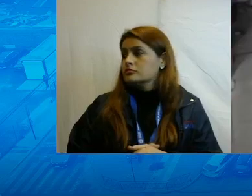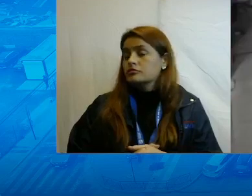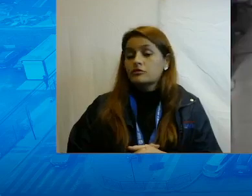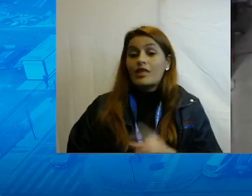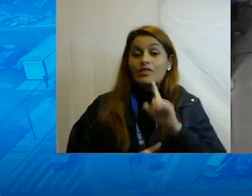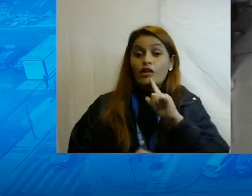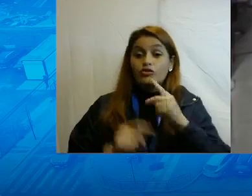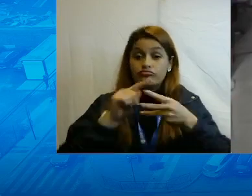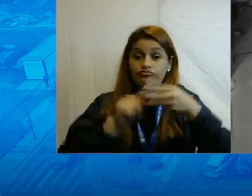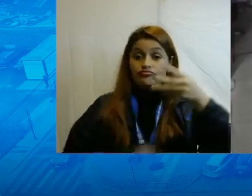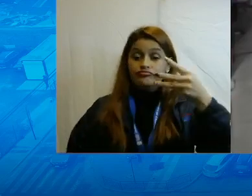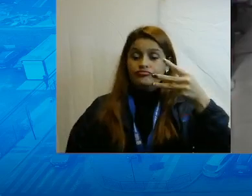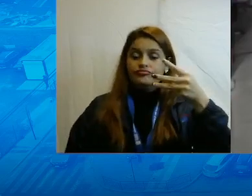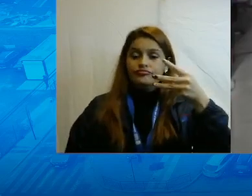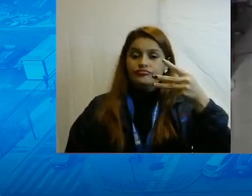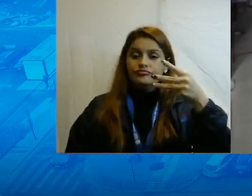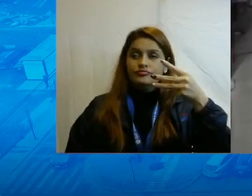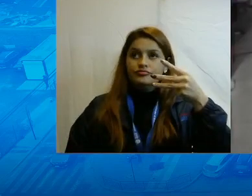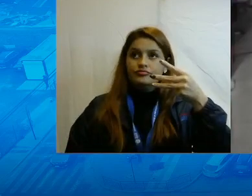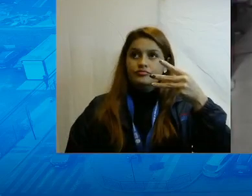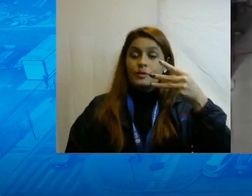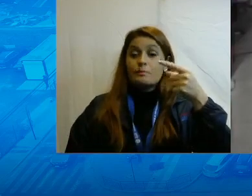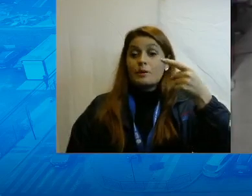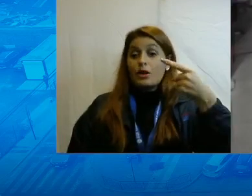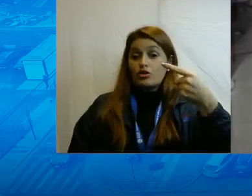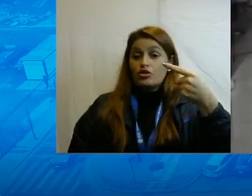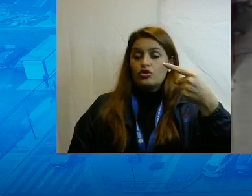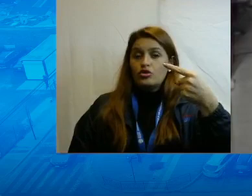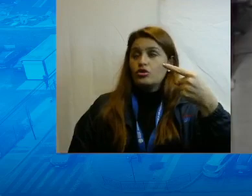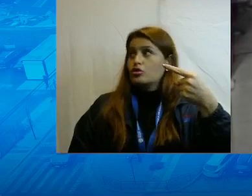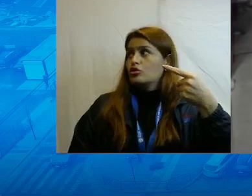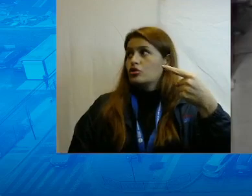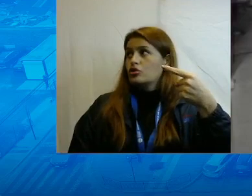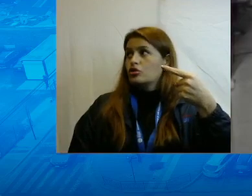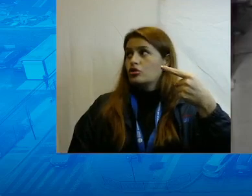Tengo tres puntos. El primero de ellos